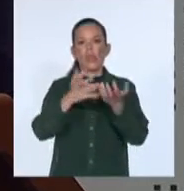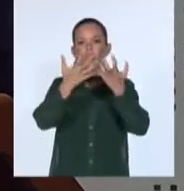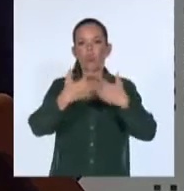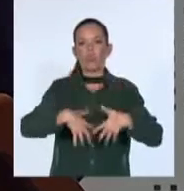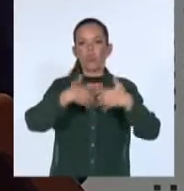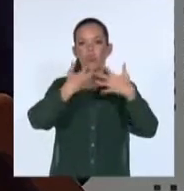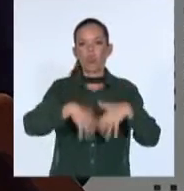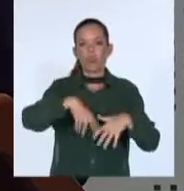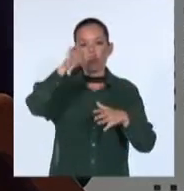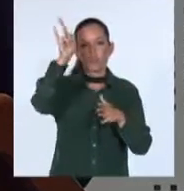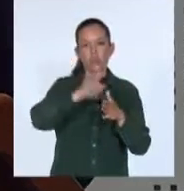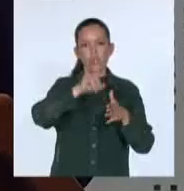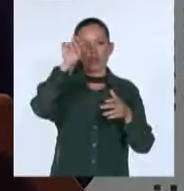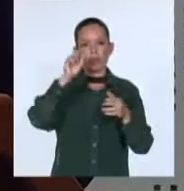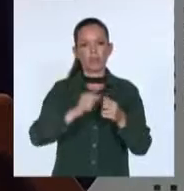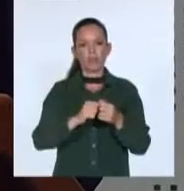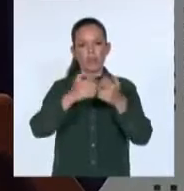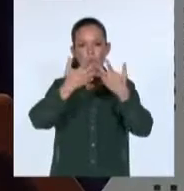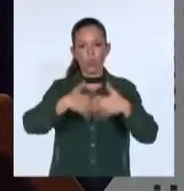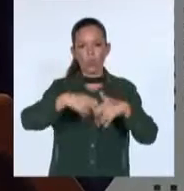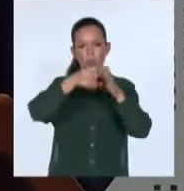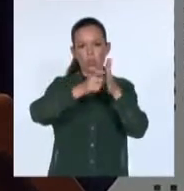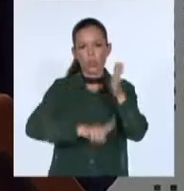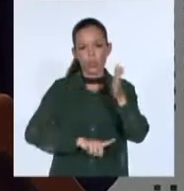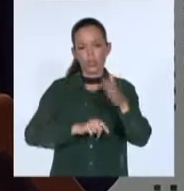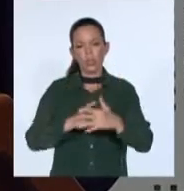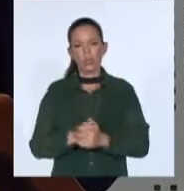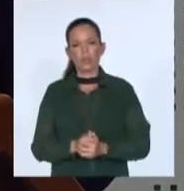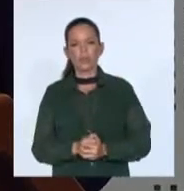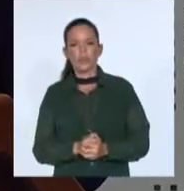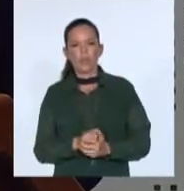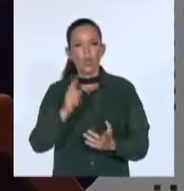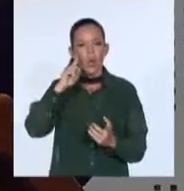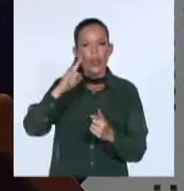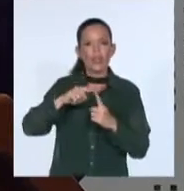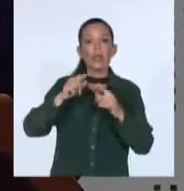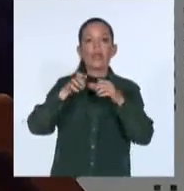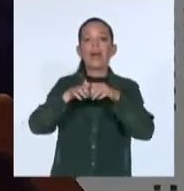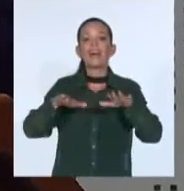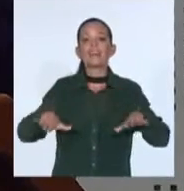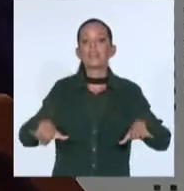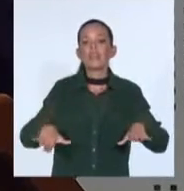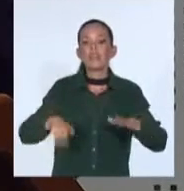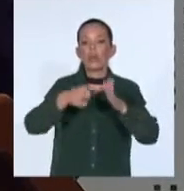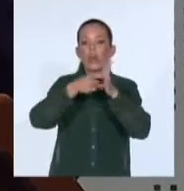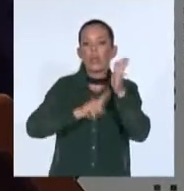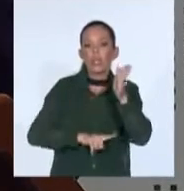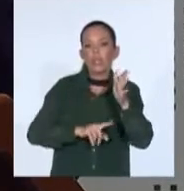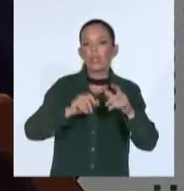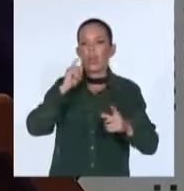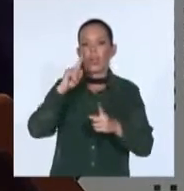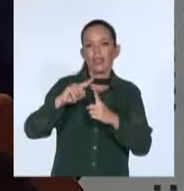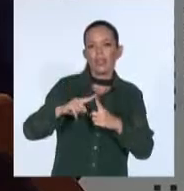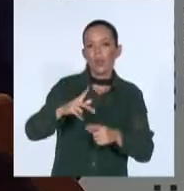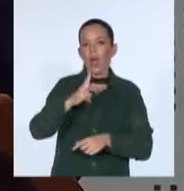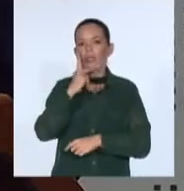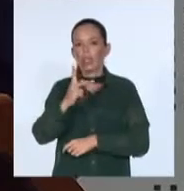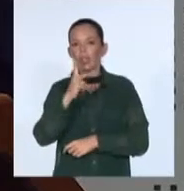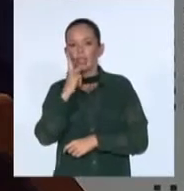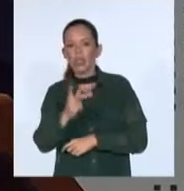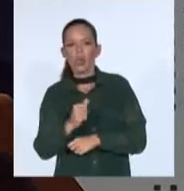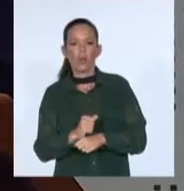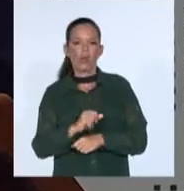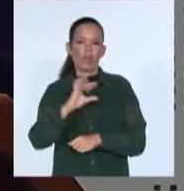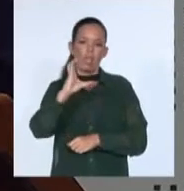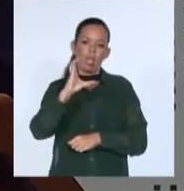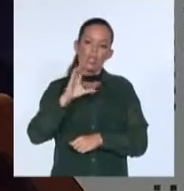país que ha desarrollado la energía nuclear con fines pacíficos para la atención médica del cáncer.